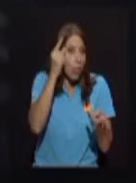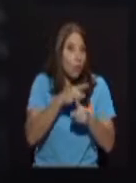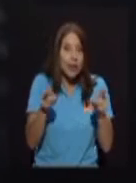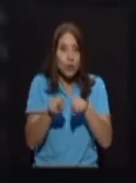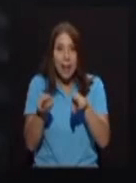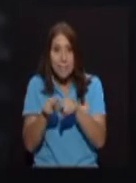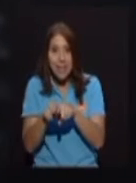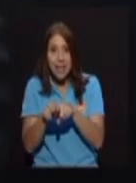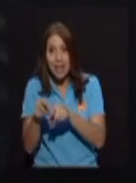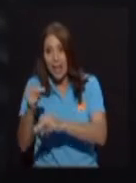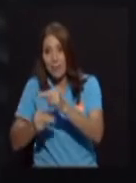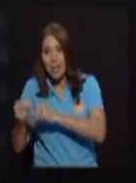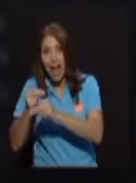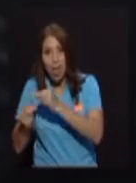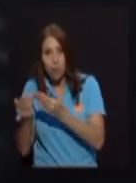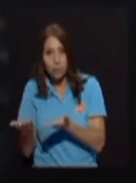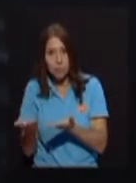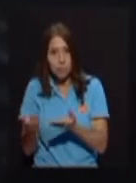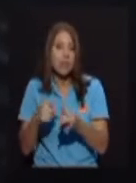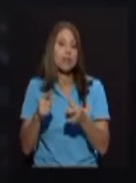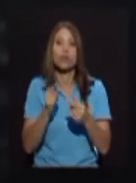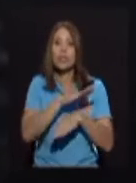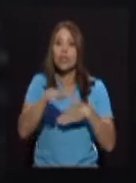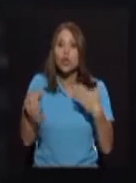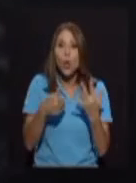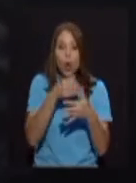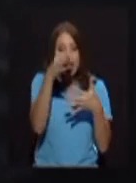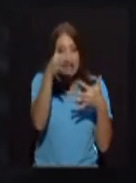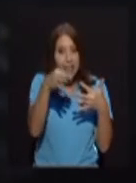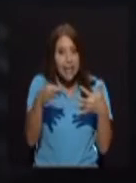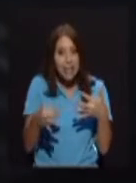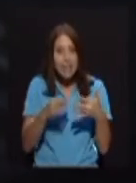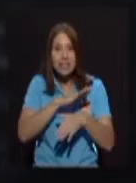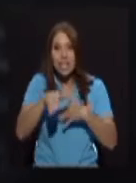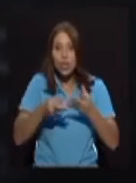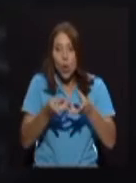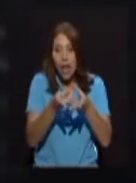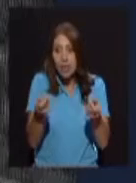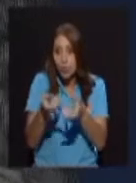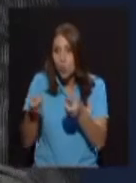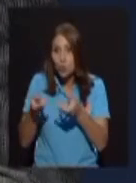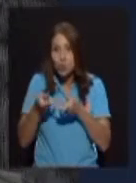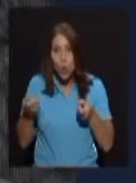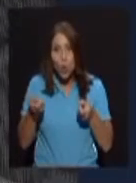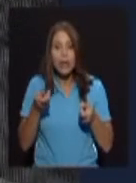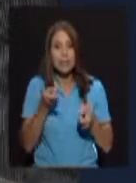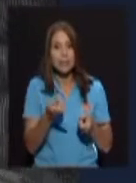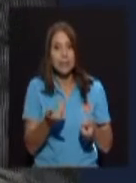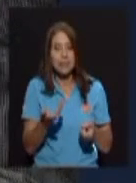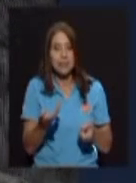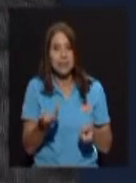las va a proveer el mercado. Entonces, todas las alternativas y las soluciones que van a empezar a aparecer